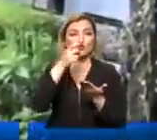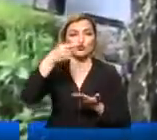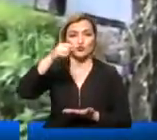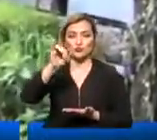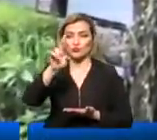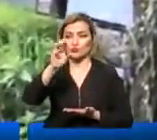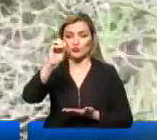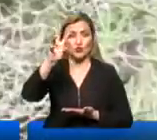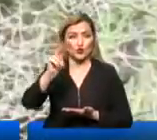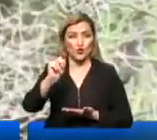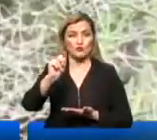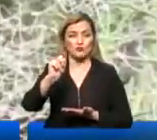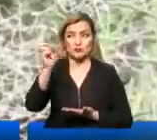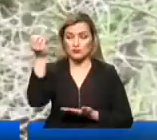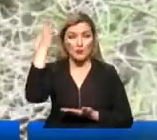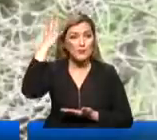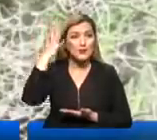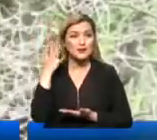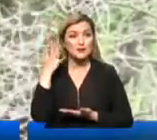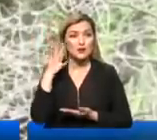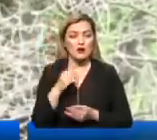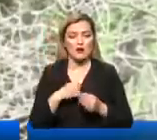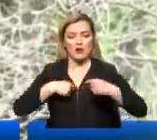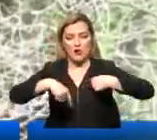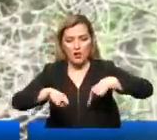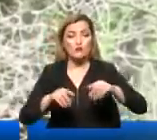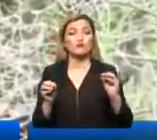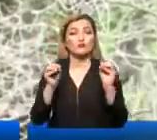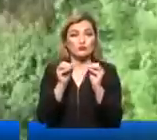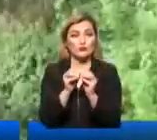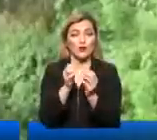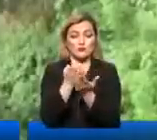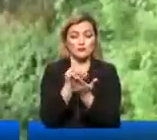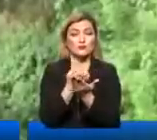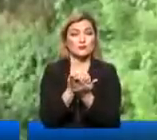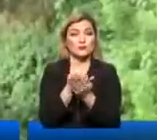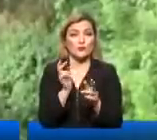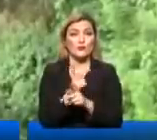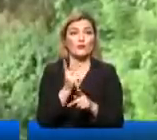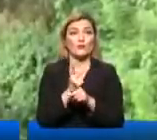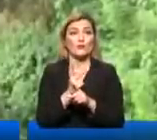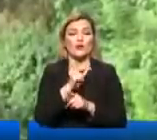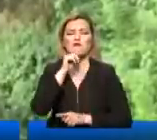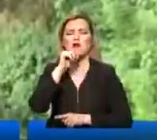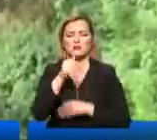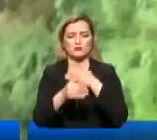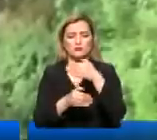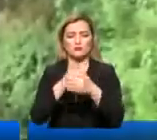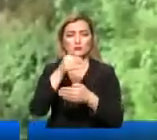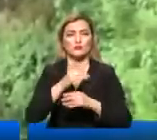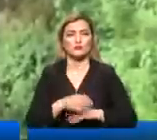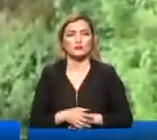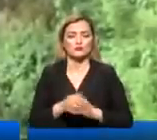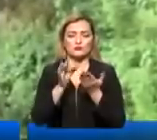Girón, que con el semáforo amarillo ha incrementado su movilidad, aunque la reactivación económica y productiva todavía está en proceso. El